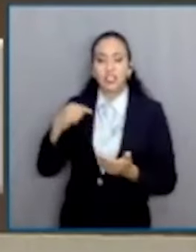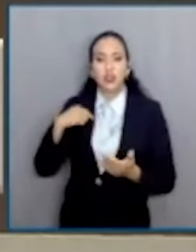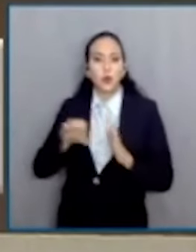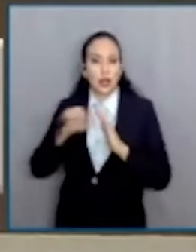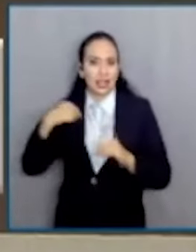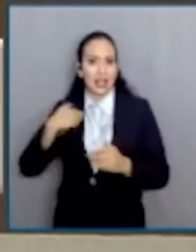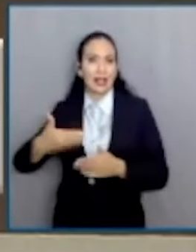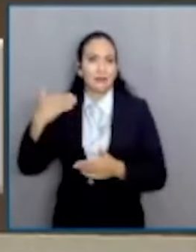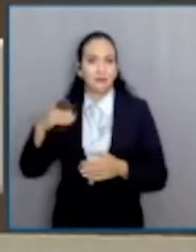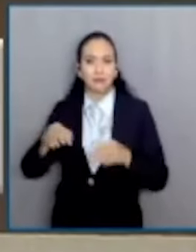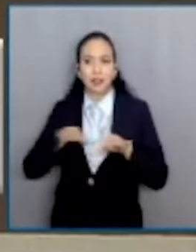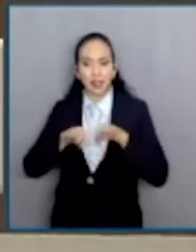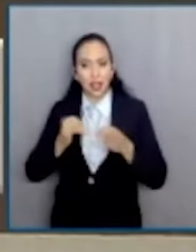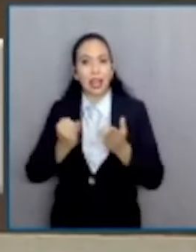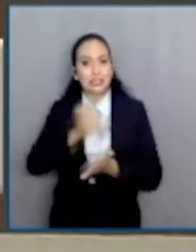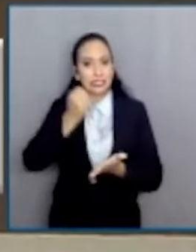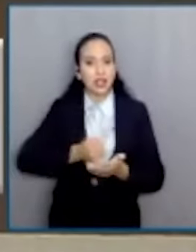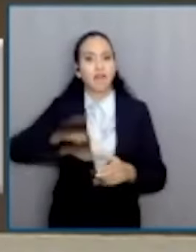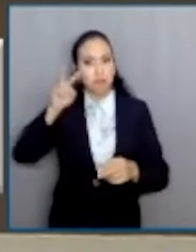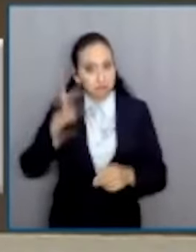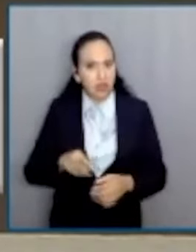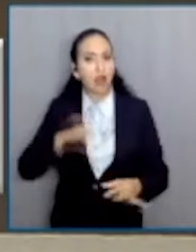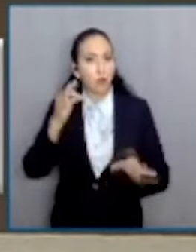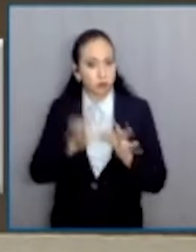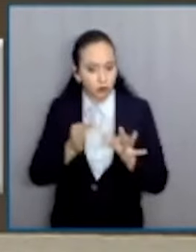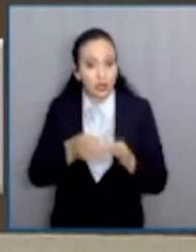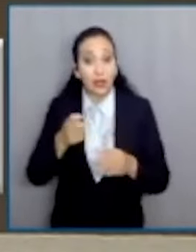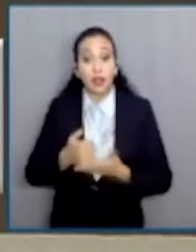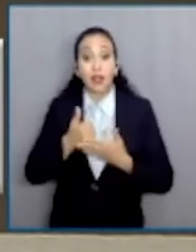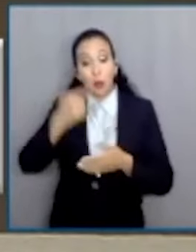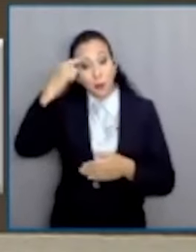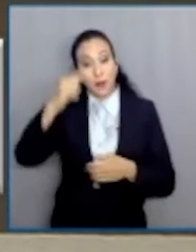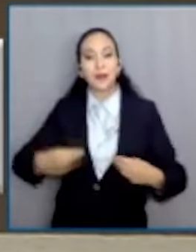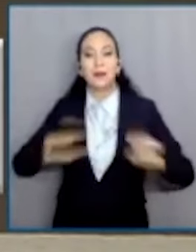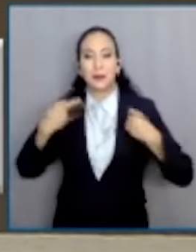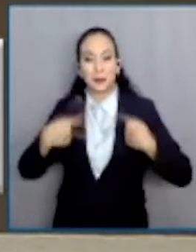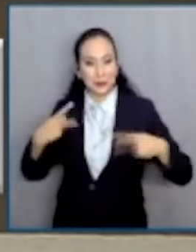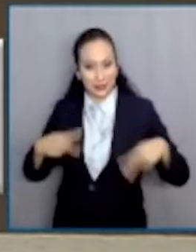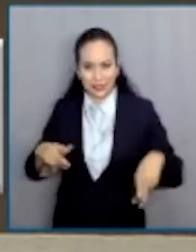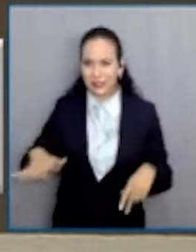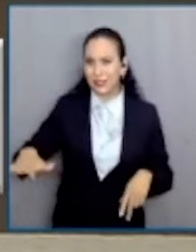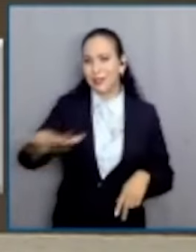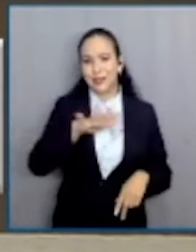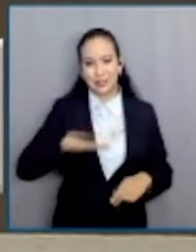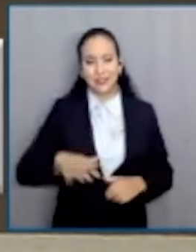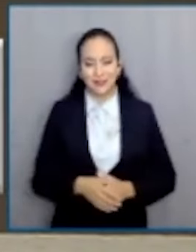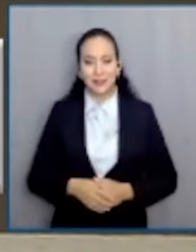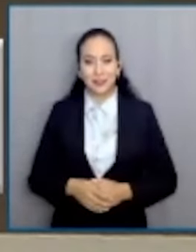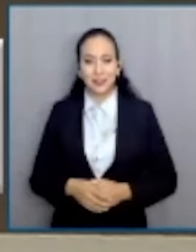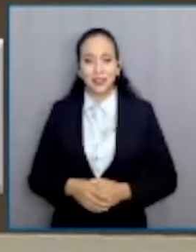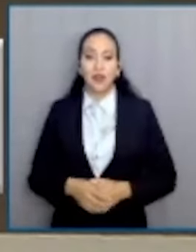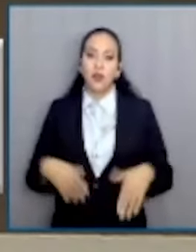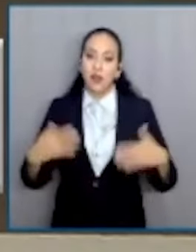reales que se cumplan y que influyen en la vida de todo nuestro país Ese es el